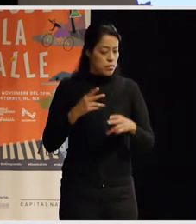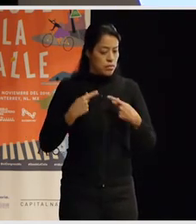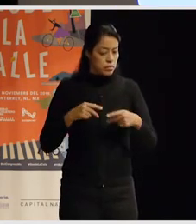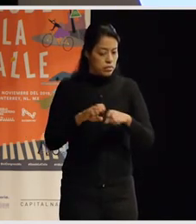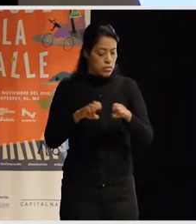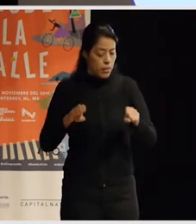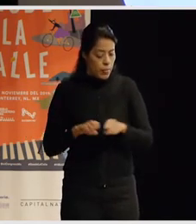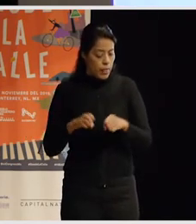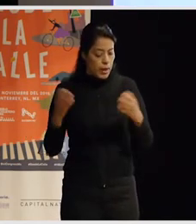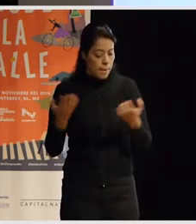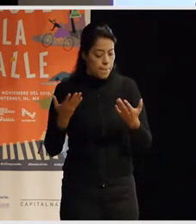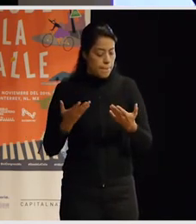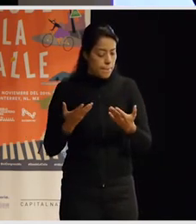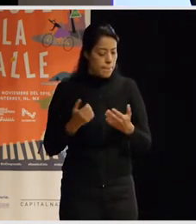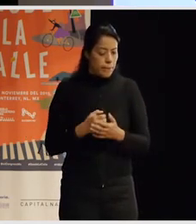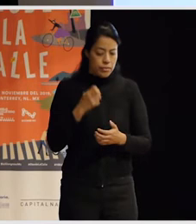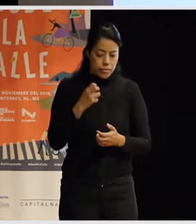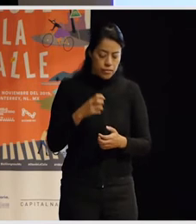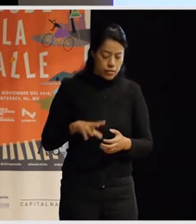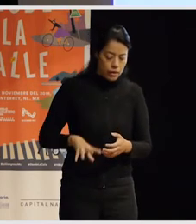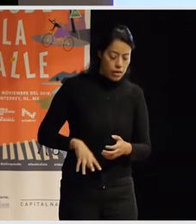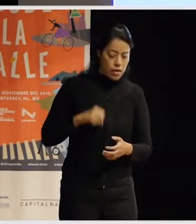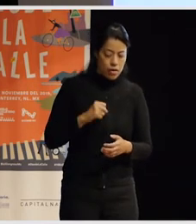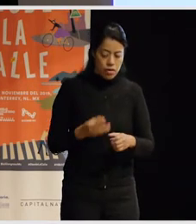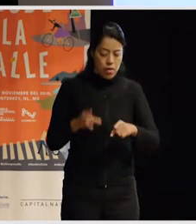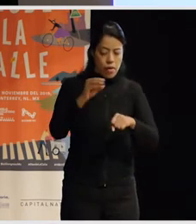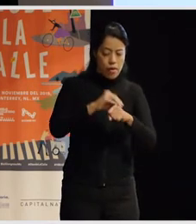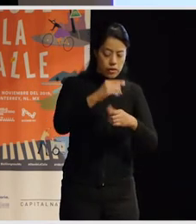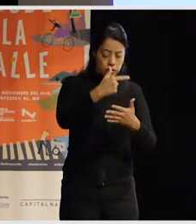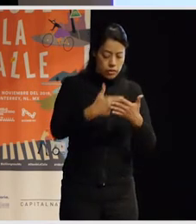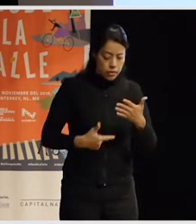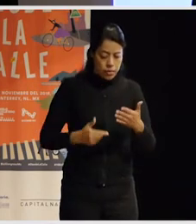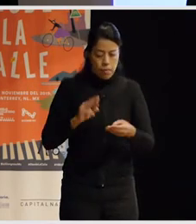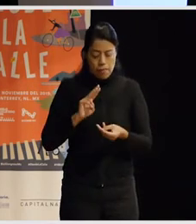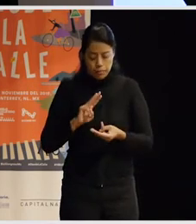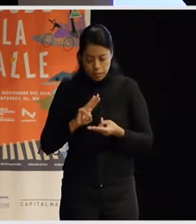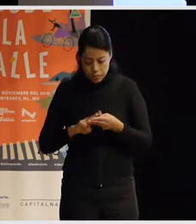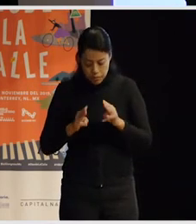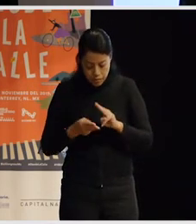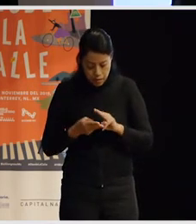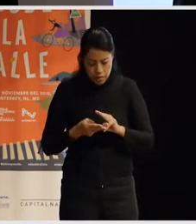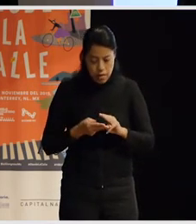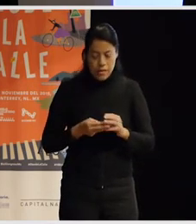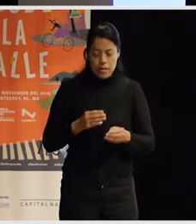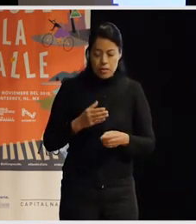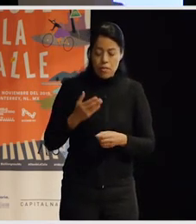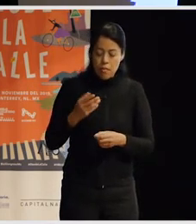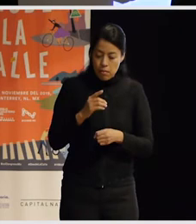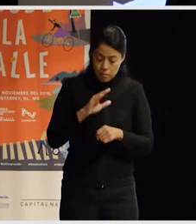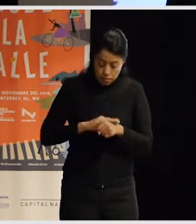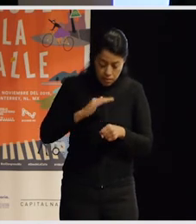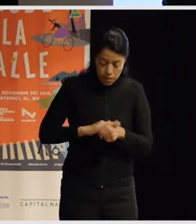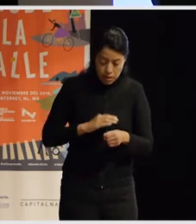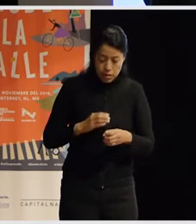equipo hicimos este esfuerzo para poner todos los lineamientos que merecen las ciudades y las calles de las ciudades mexicanas